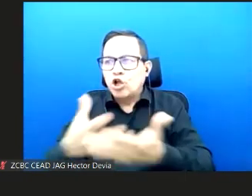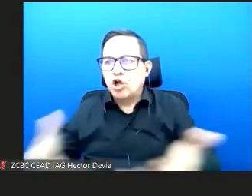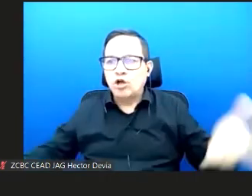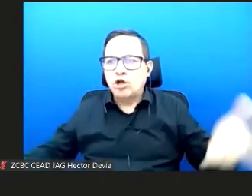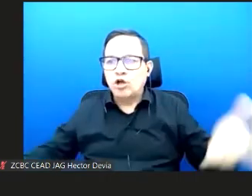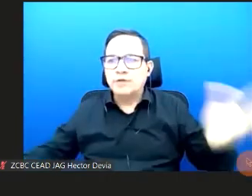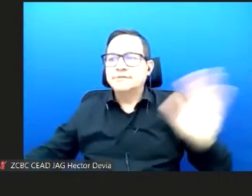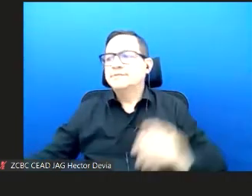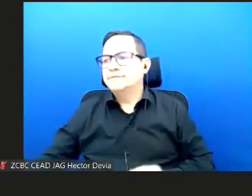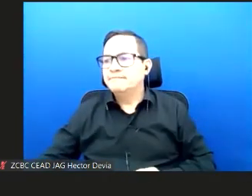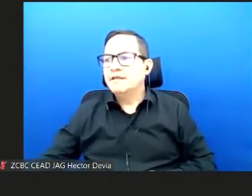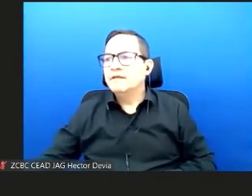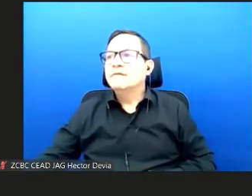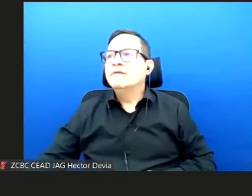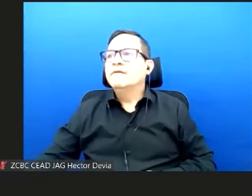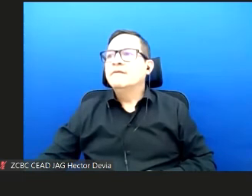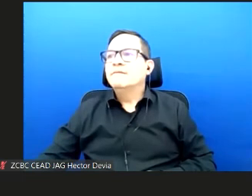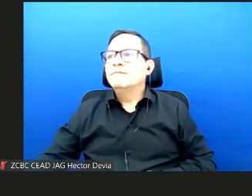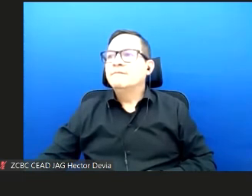ubicado, ¿no?